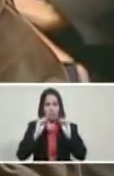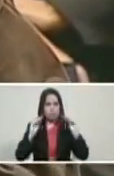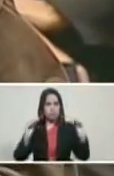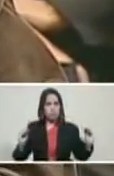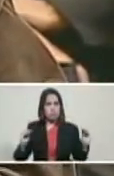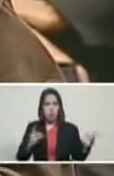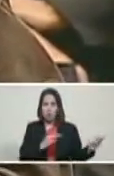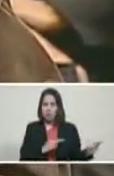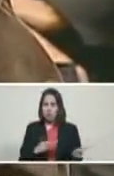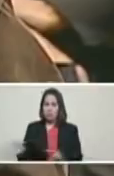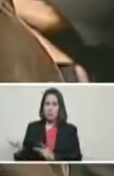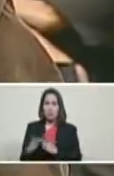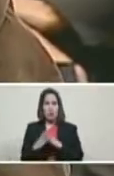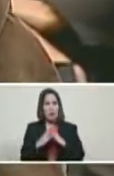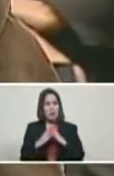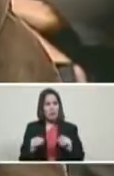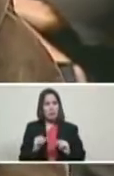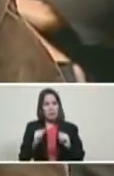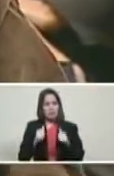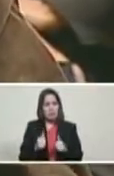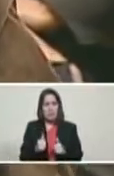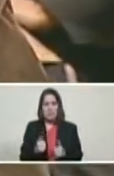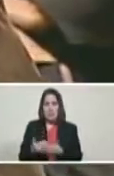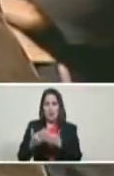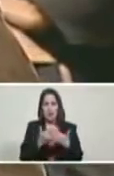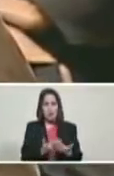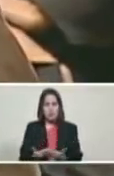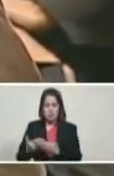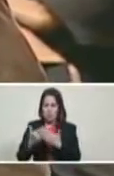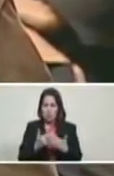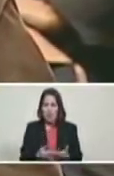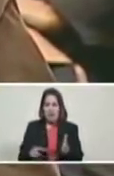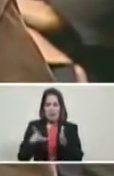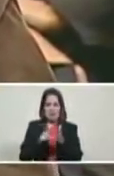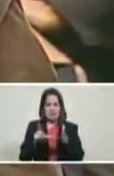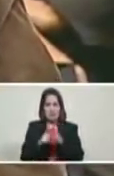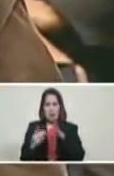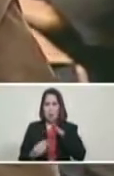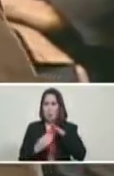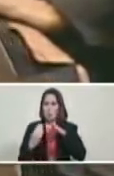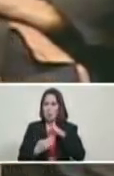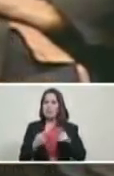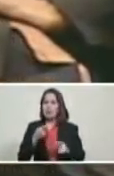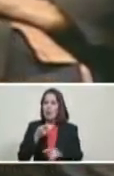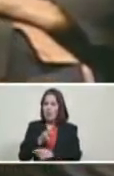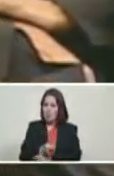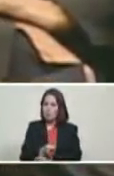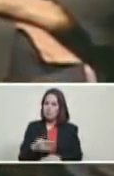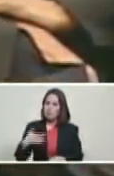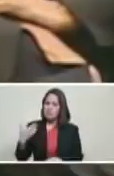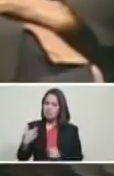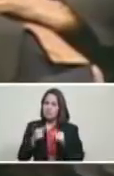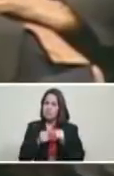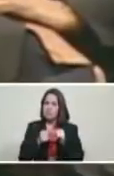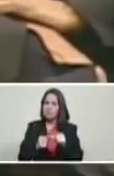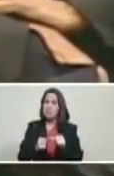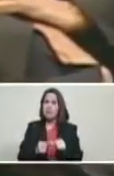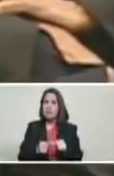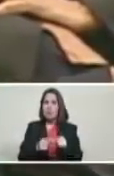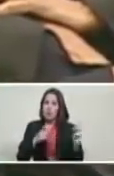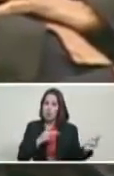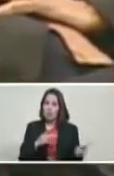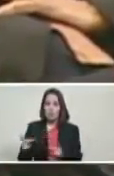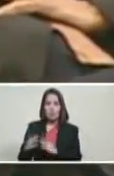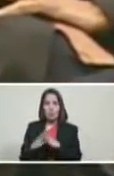los invito que vayan y sigan estudiando, el que no ha sacado el bachillerato ni se ha graduado, que siga adelante. Los invito a todo